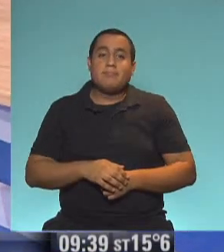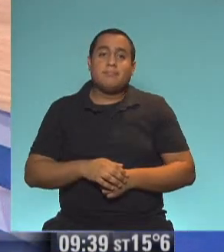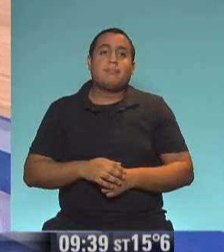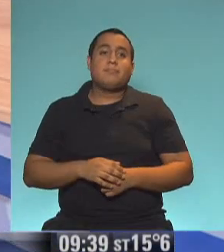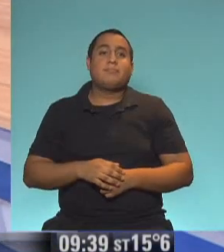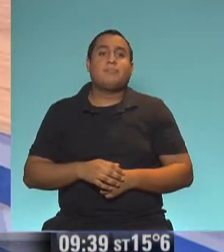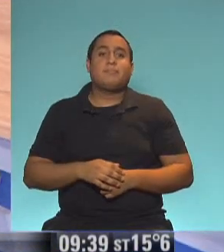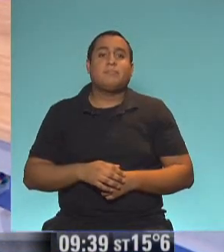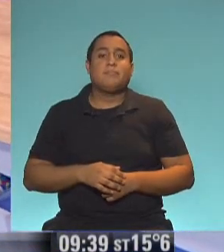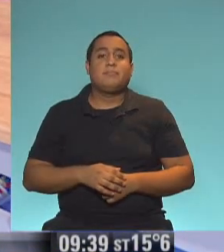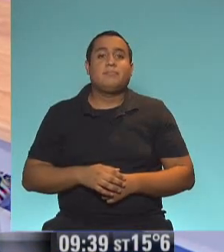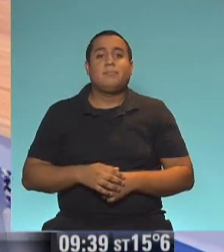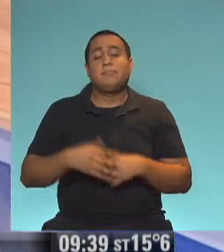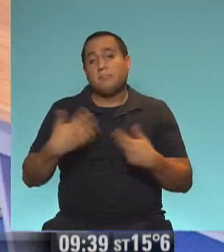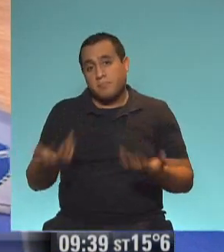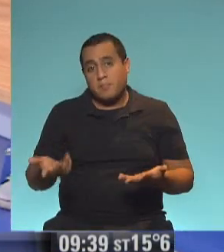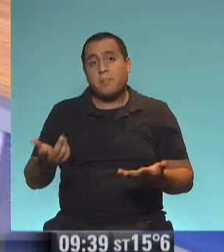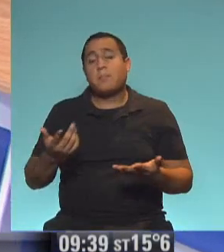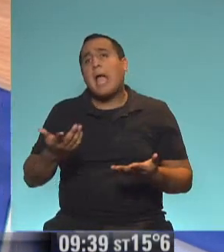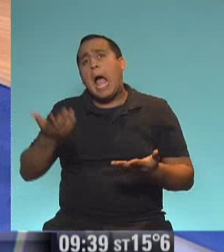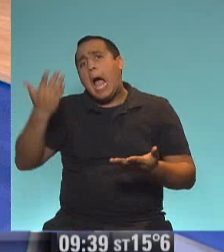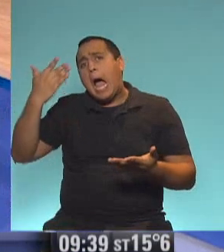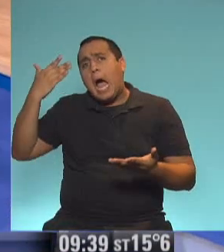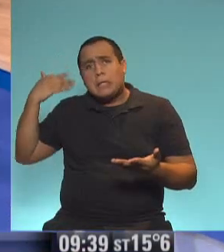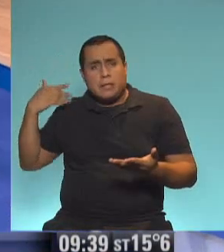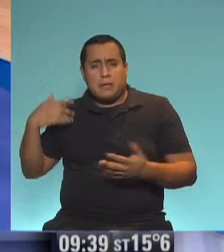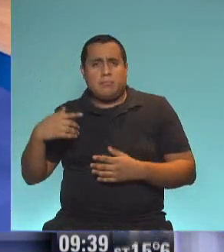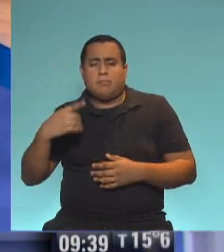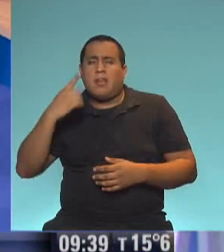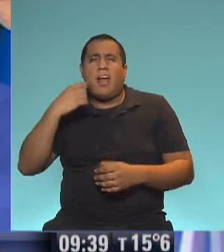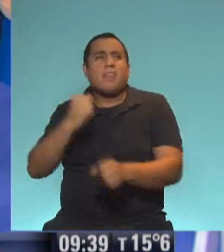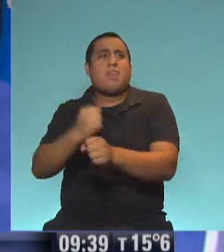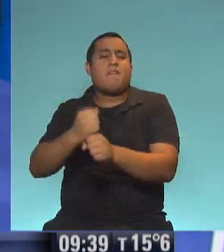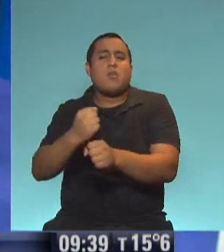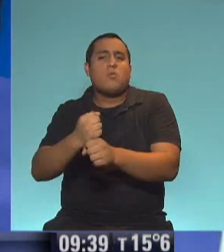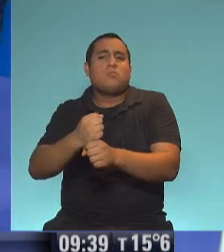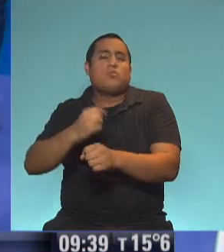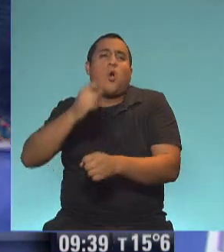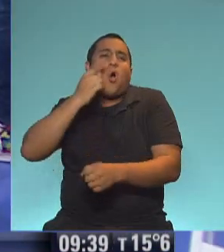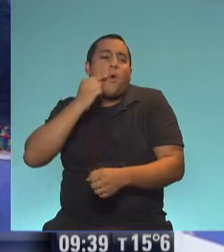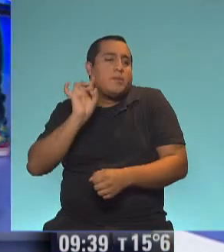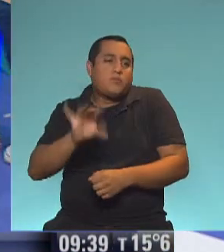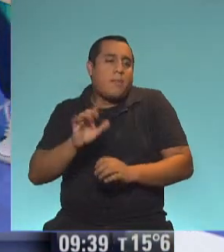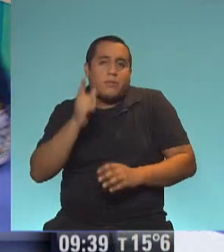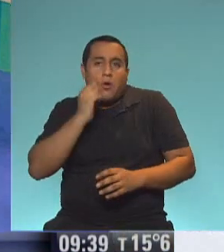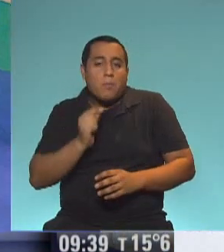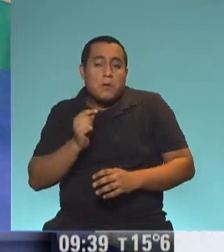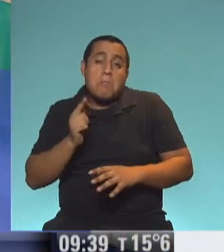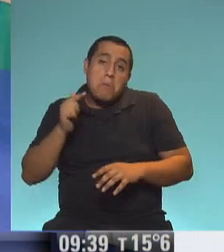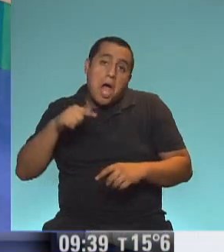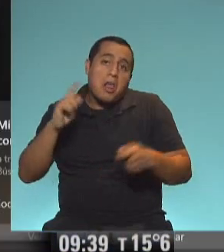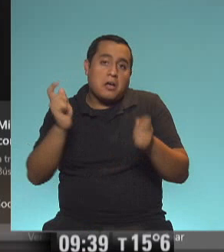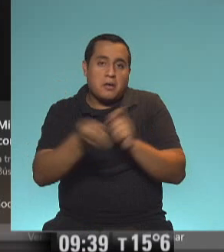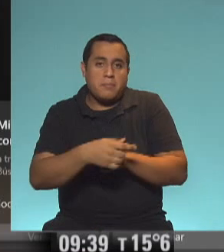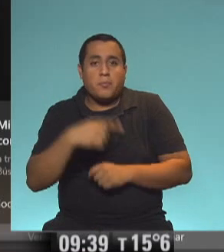albañiles. Albañilas. Bien. Que antes quizás era una tarea que se veía. Siempre veías hombres haciendo a los varones. Sí. Bien.